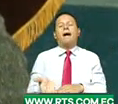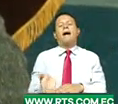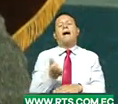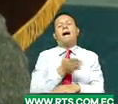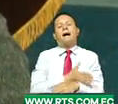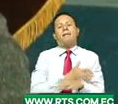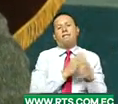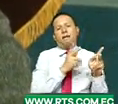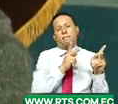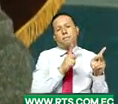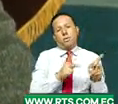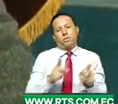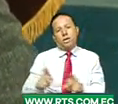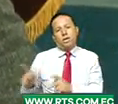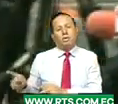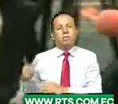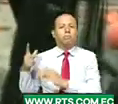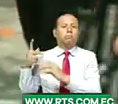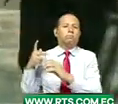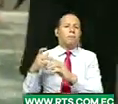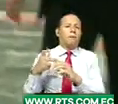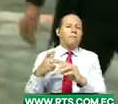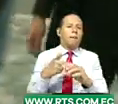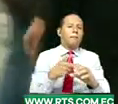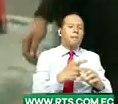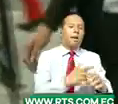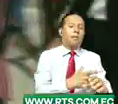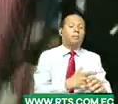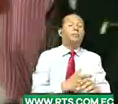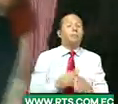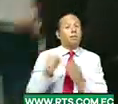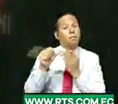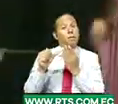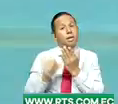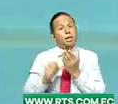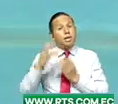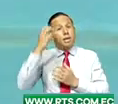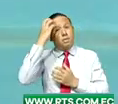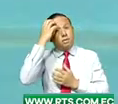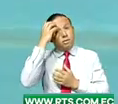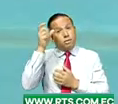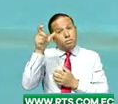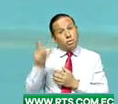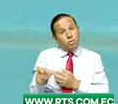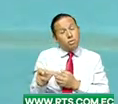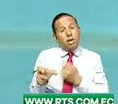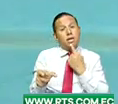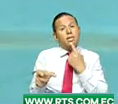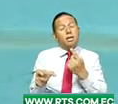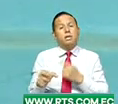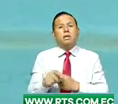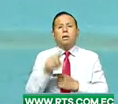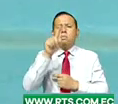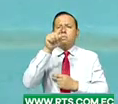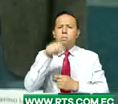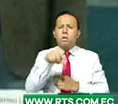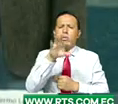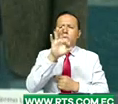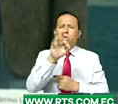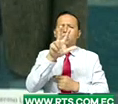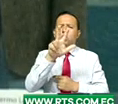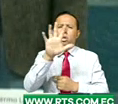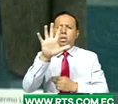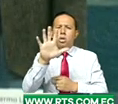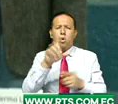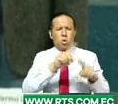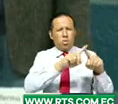exitoso proceso de vacunación. En el evento, la ministra de Educación destacó que 1.935 instituciones